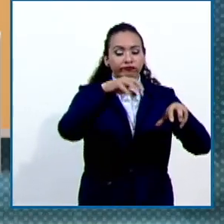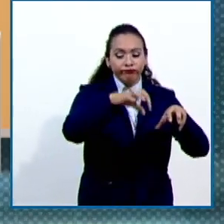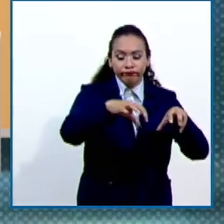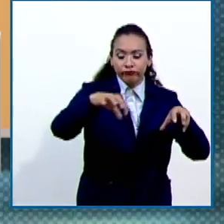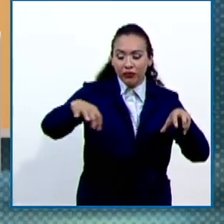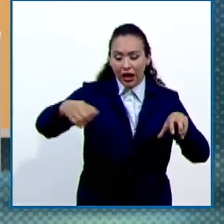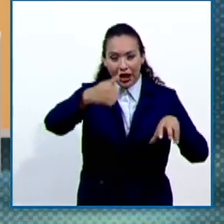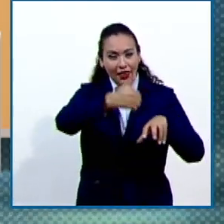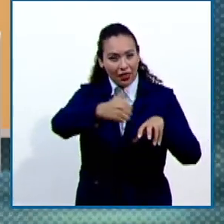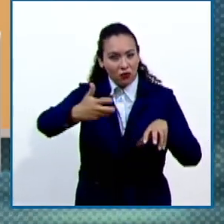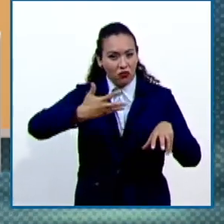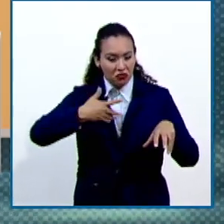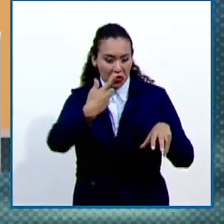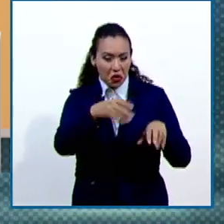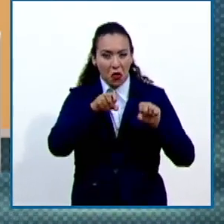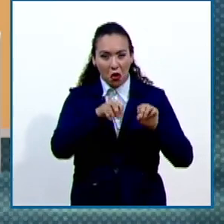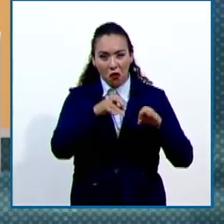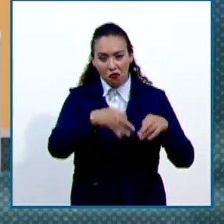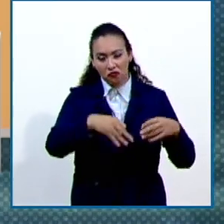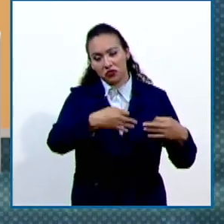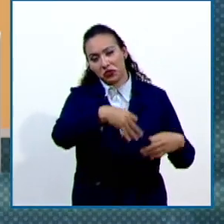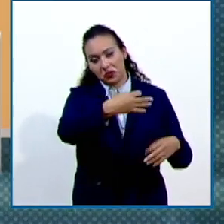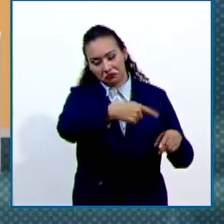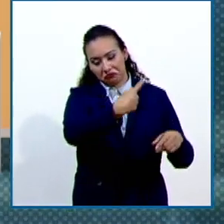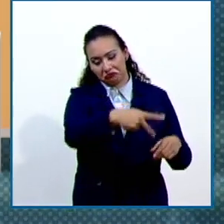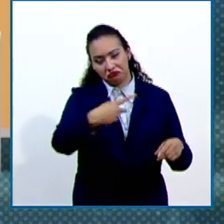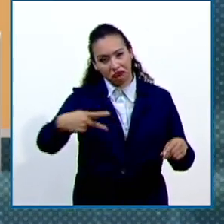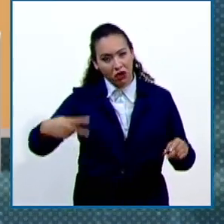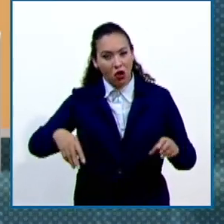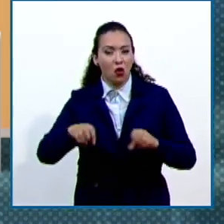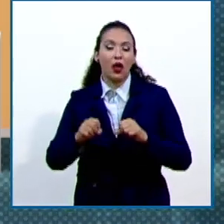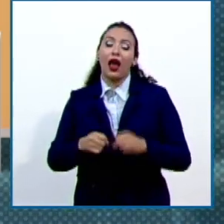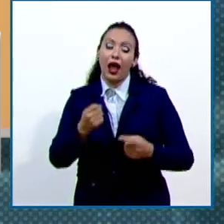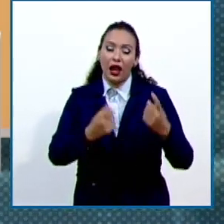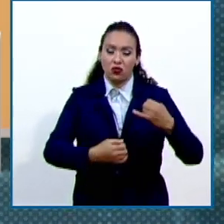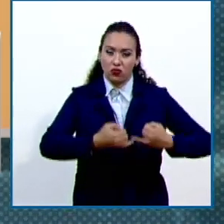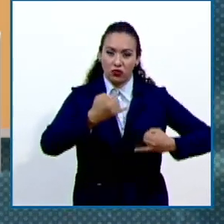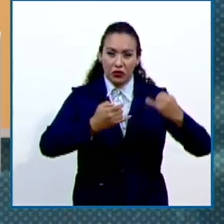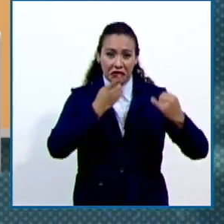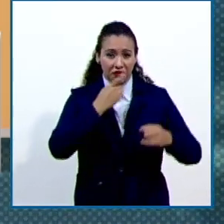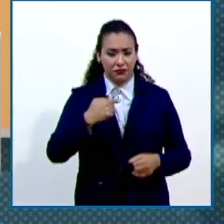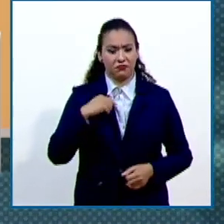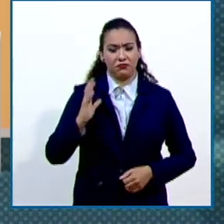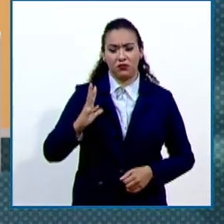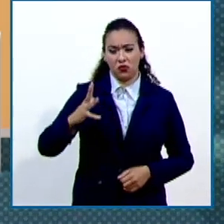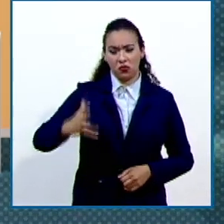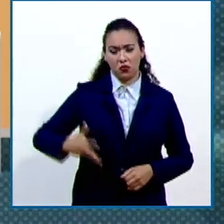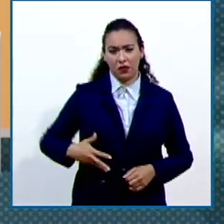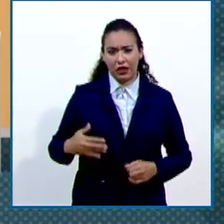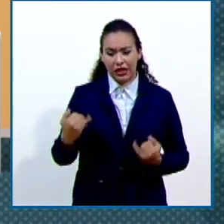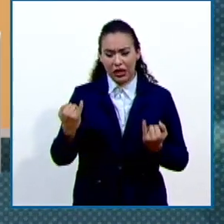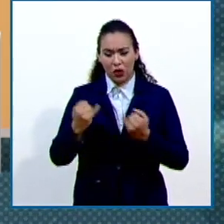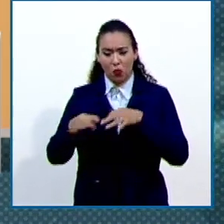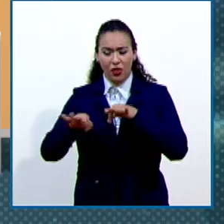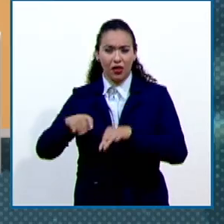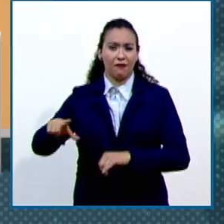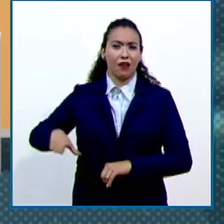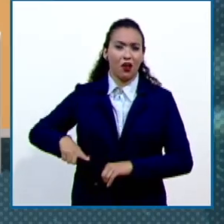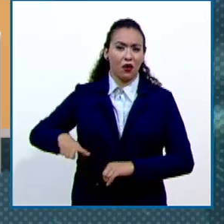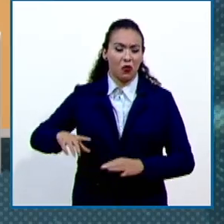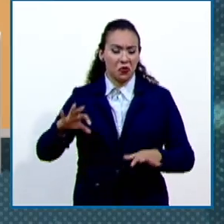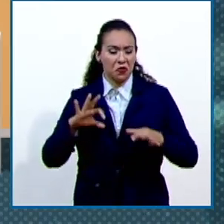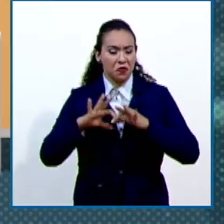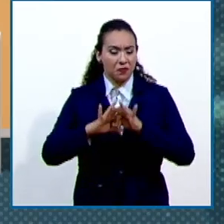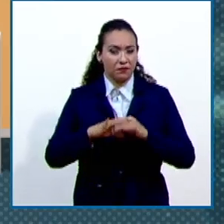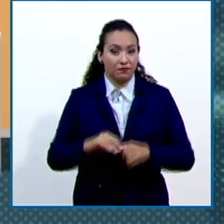todos lados, ¿no? Hay estados donde los jueces se enorgullecen de seguir la línea del gobernador o gobernadora y hay